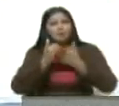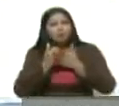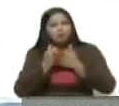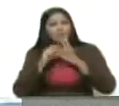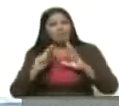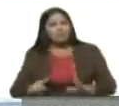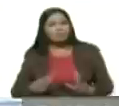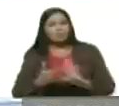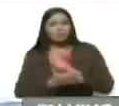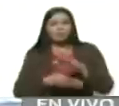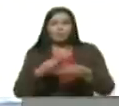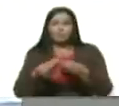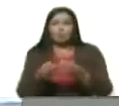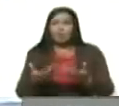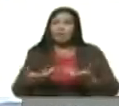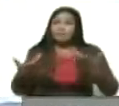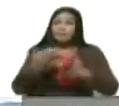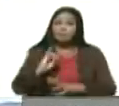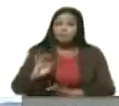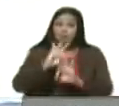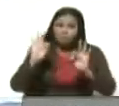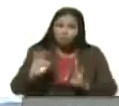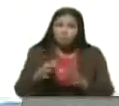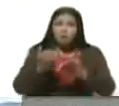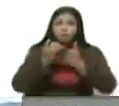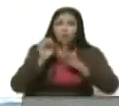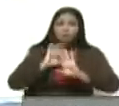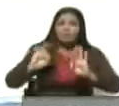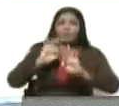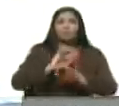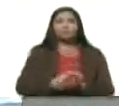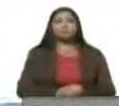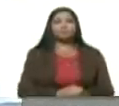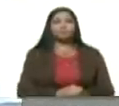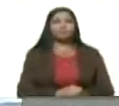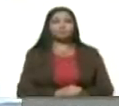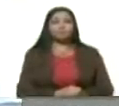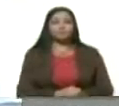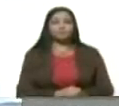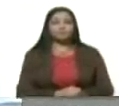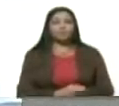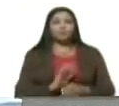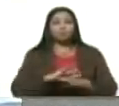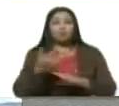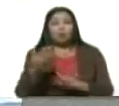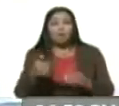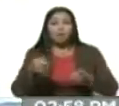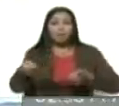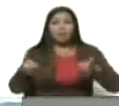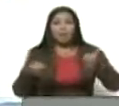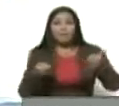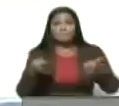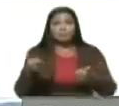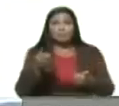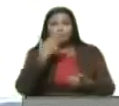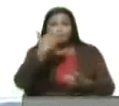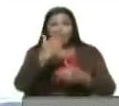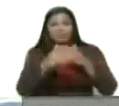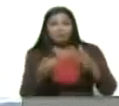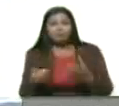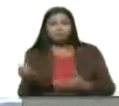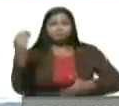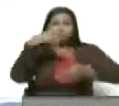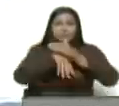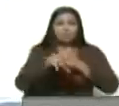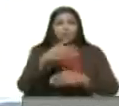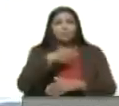humanitaria? La quemaron ellos, y no era ayuda humanitaria. Era el camión que iba adelante, pues, en la invasión, y